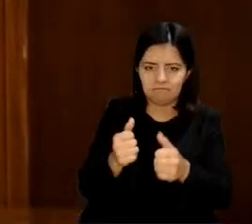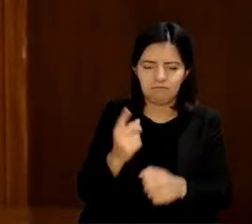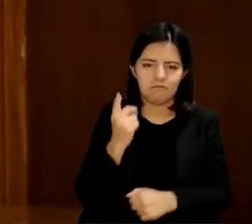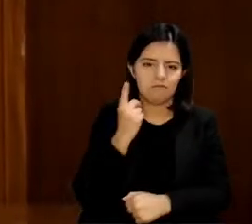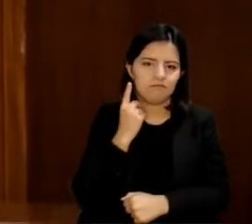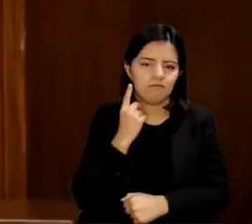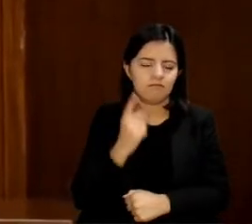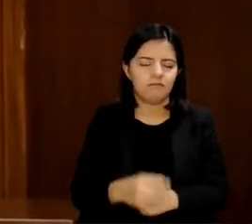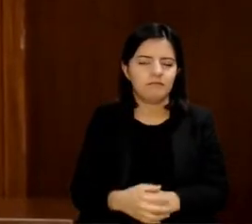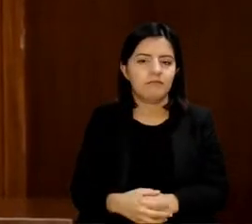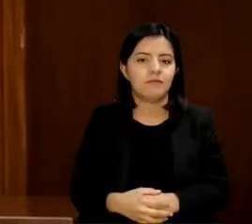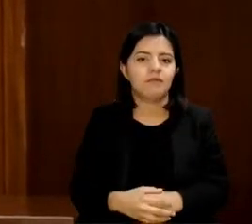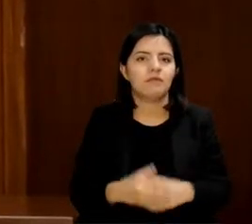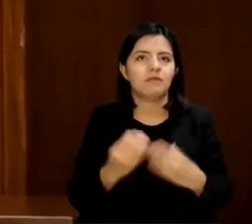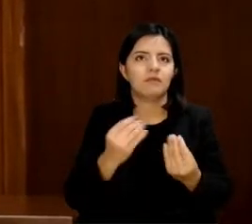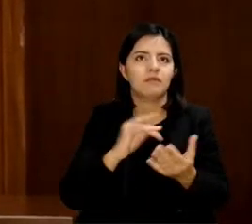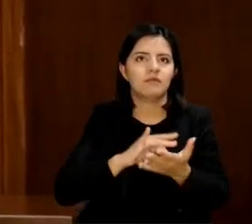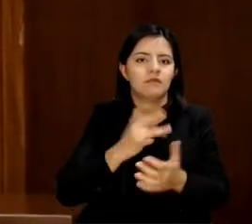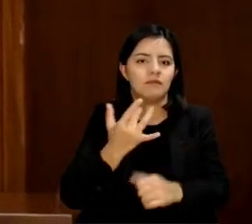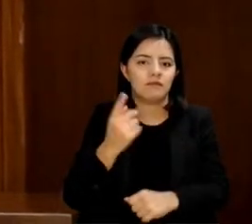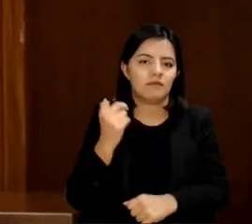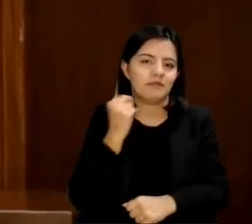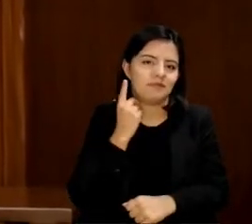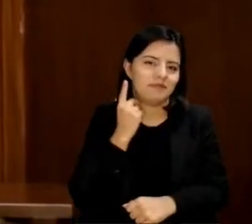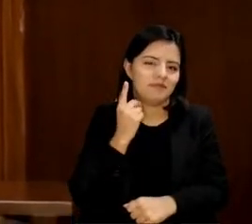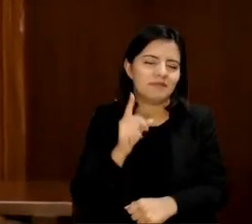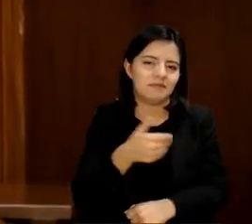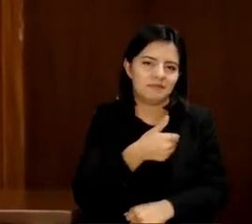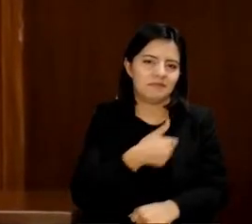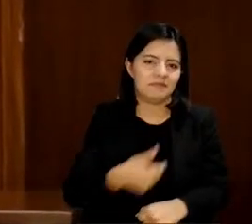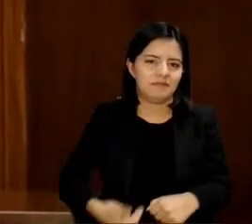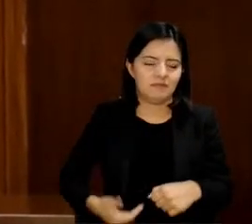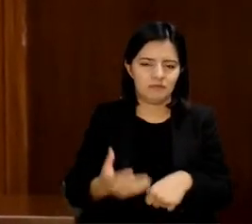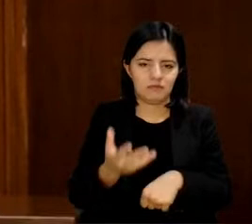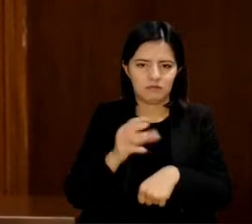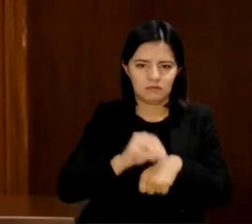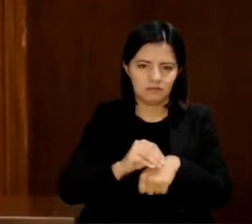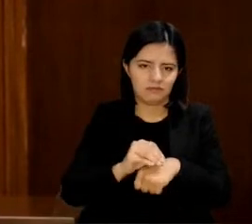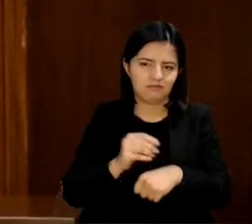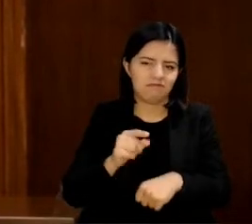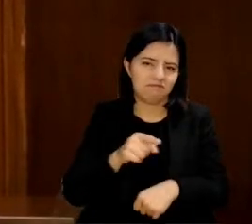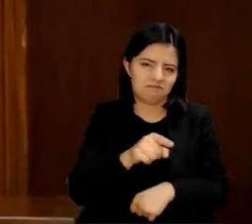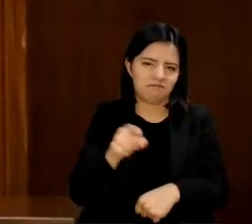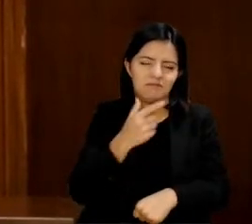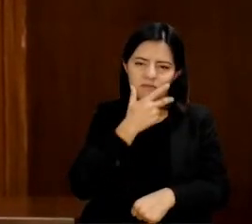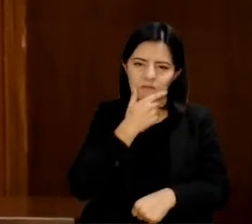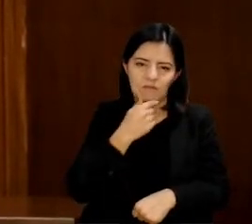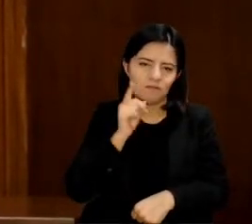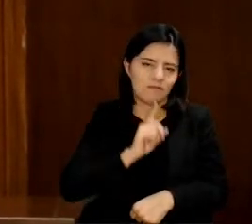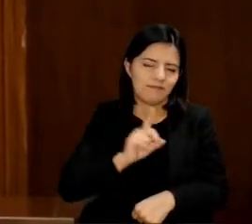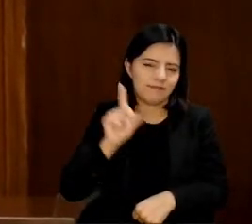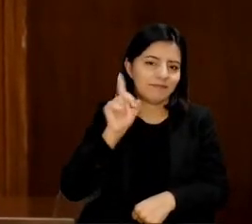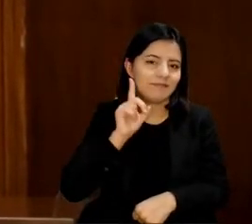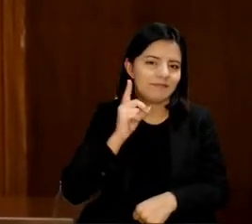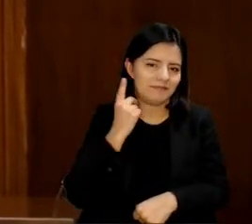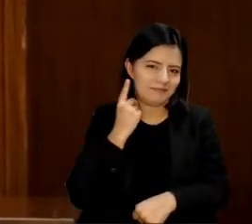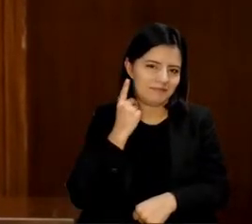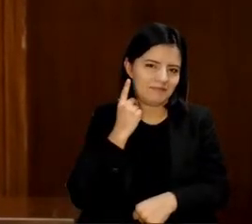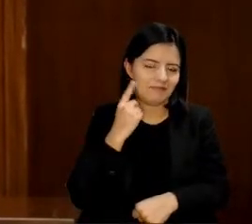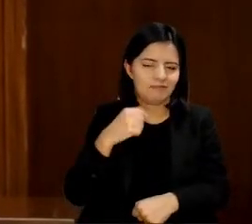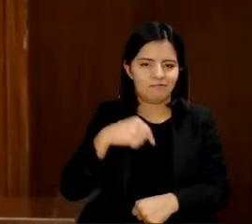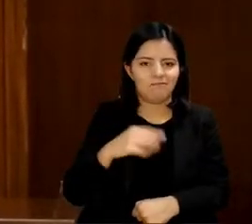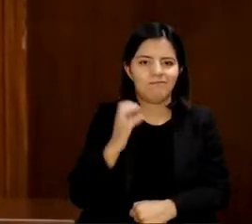Muchas gracias, diputada presidenta. Con el permiso de las y los diputados que integran esta 61ª